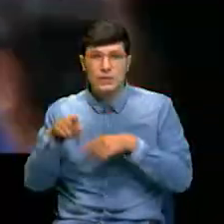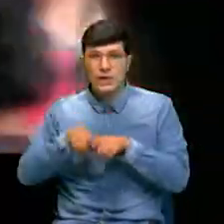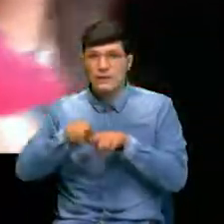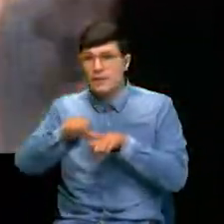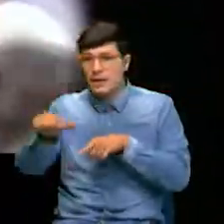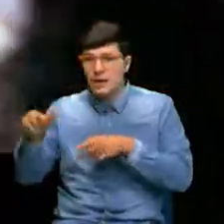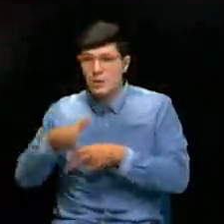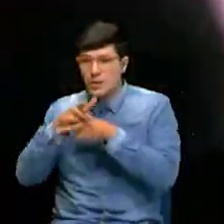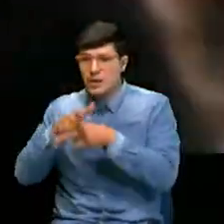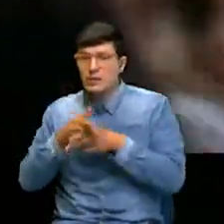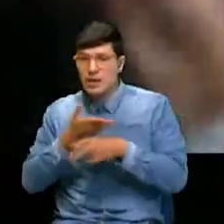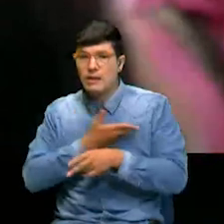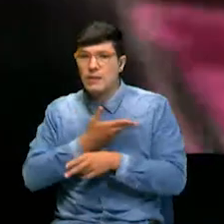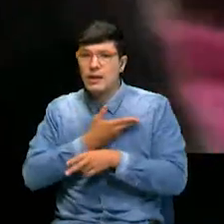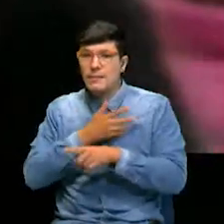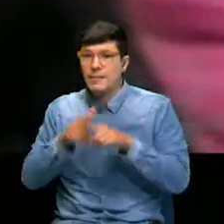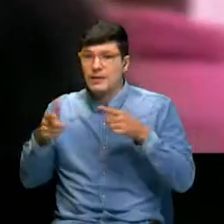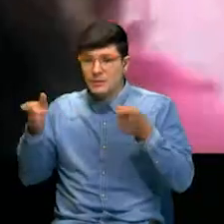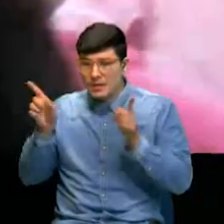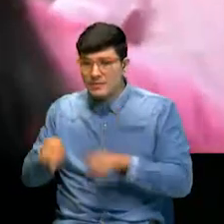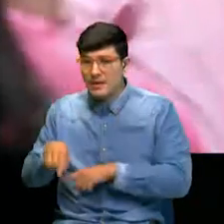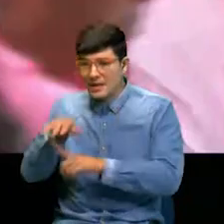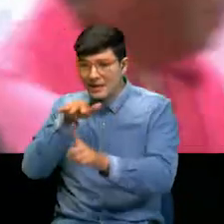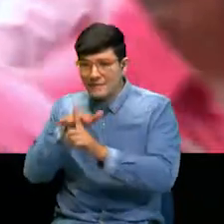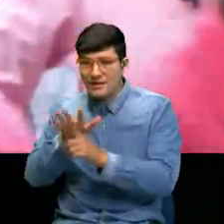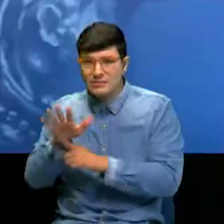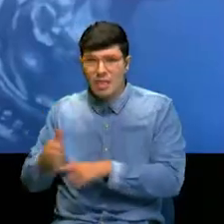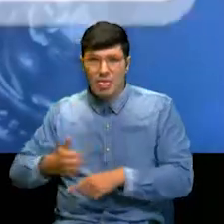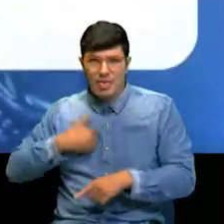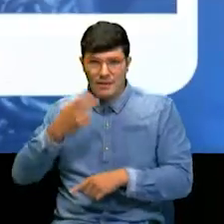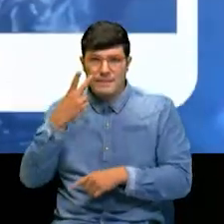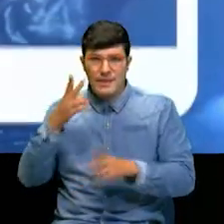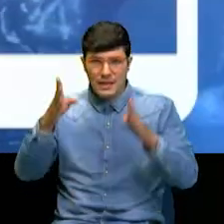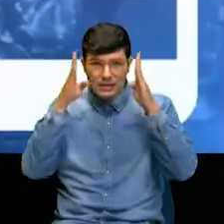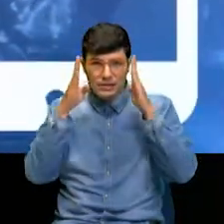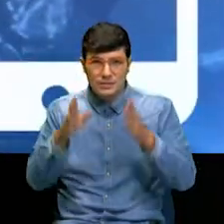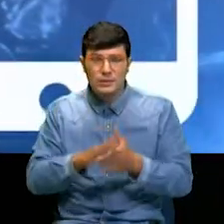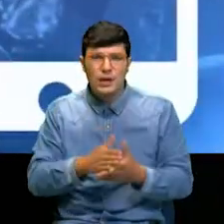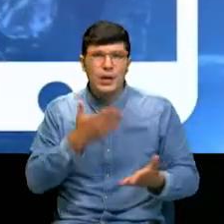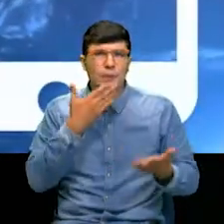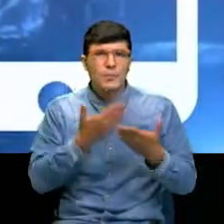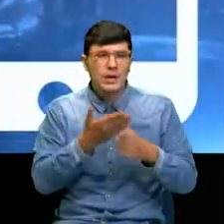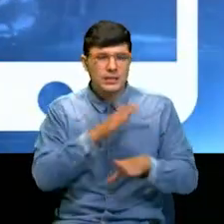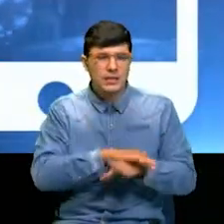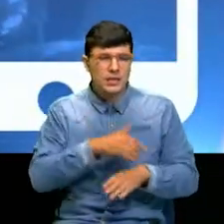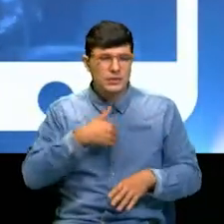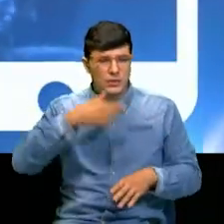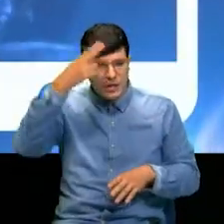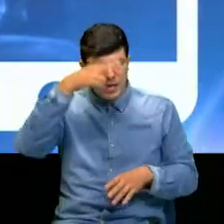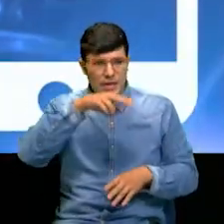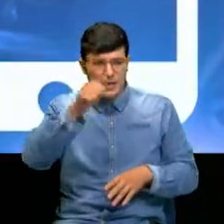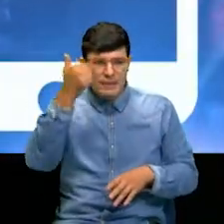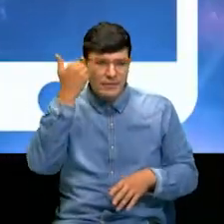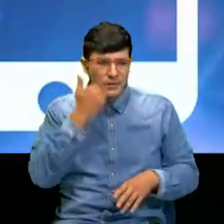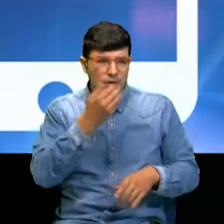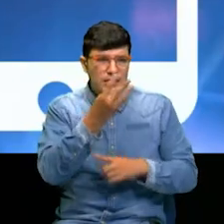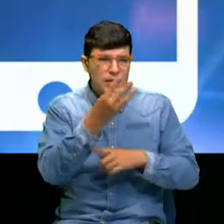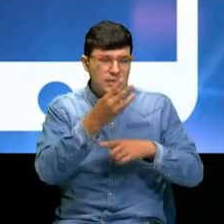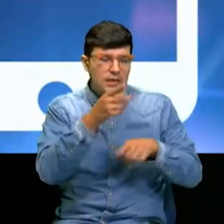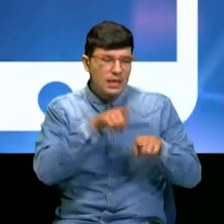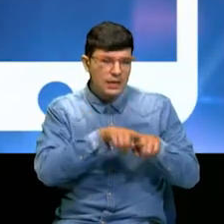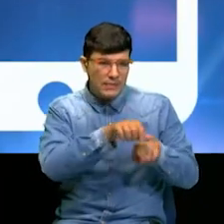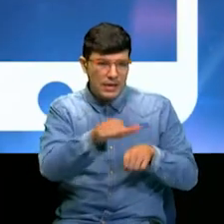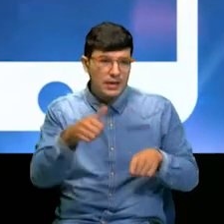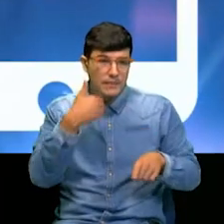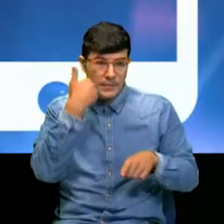madre, pero también el abuso de una de ellas. Escuchemos. Buenas tardes. Soy la hija menor de tres hermanas. Actualmente